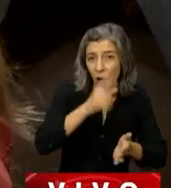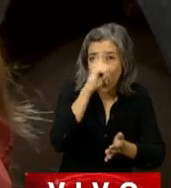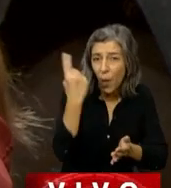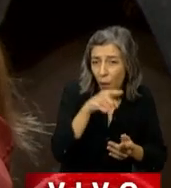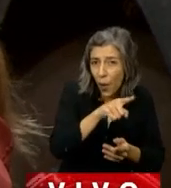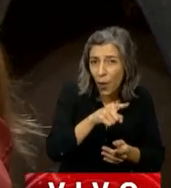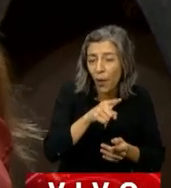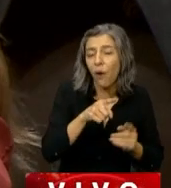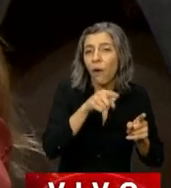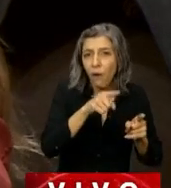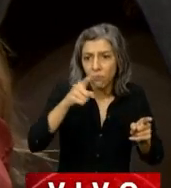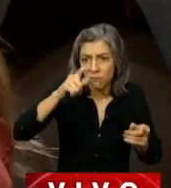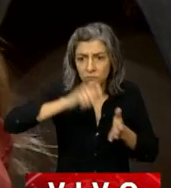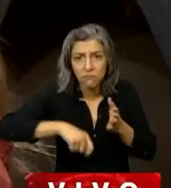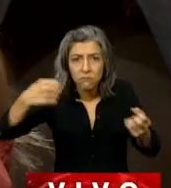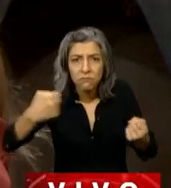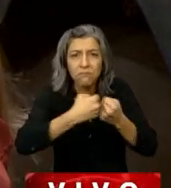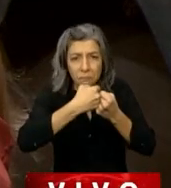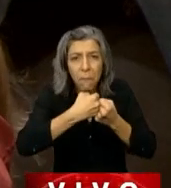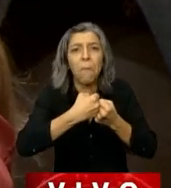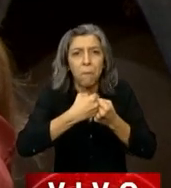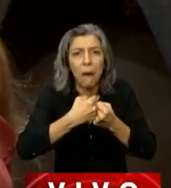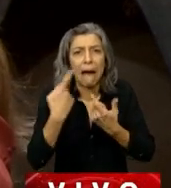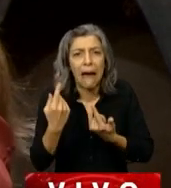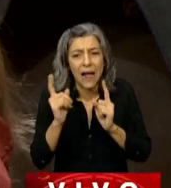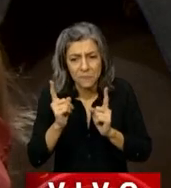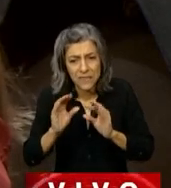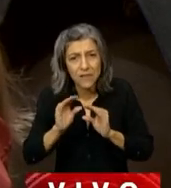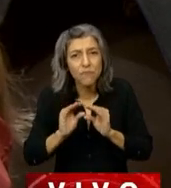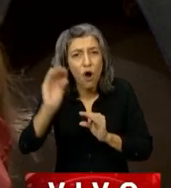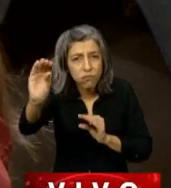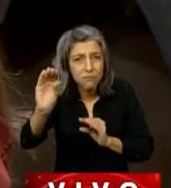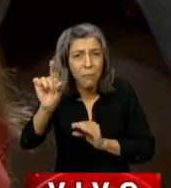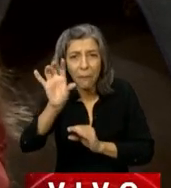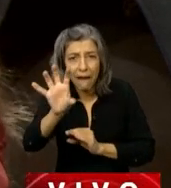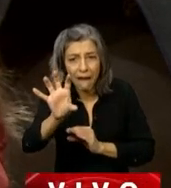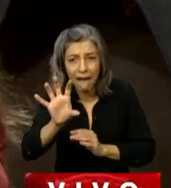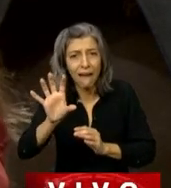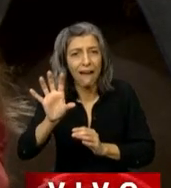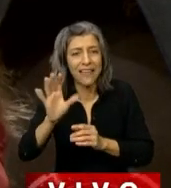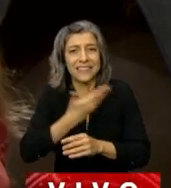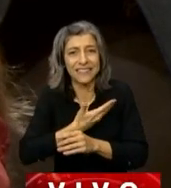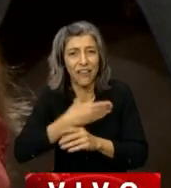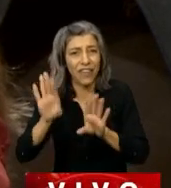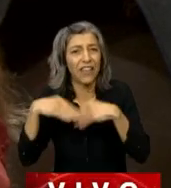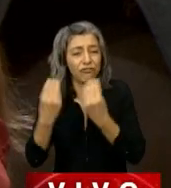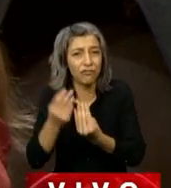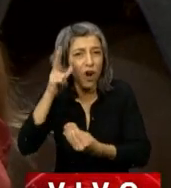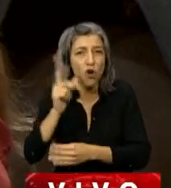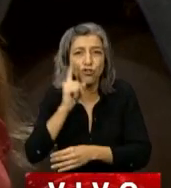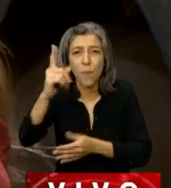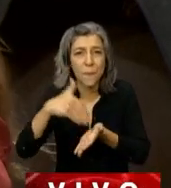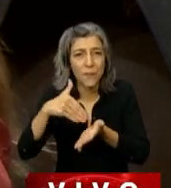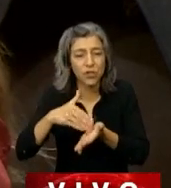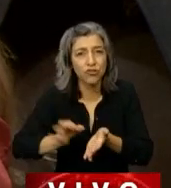Nacional abriendo la posibilidad de detraer la coparticipación a la provincia unos 8.000 millones por año, de